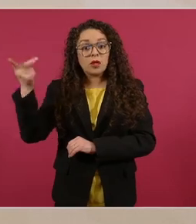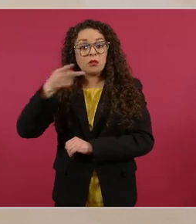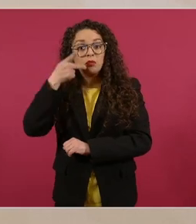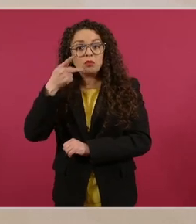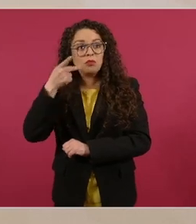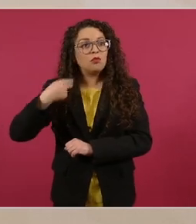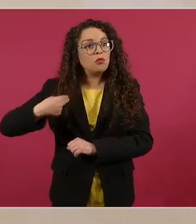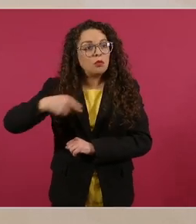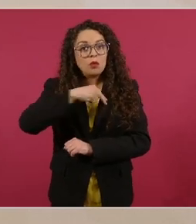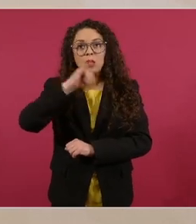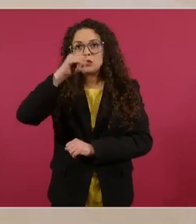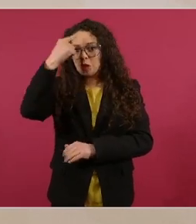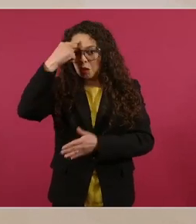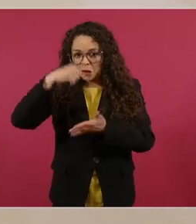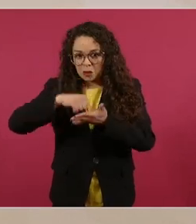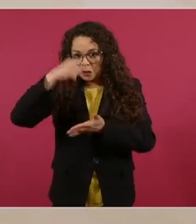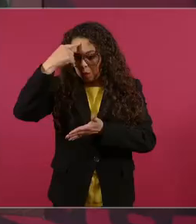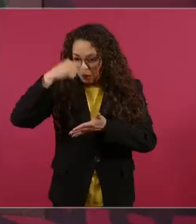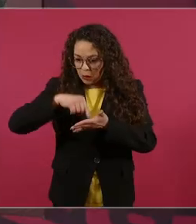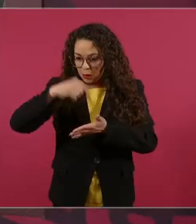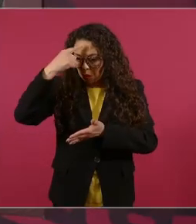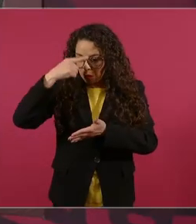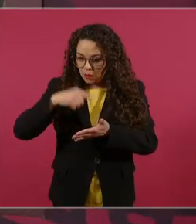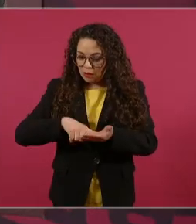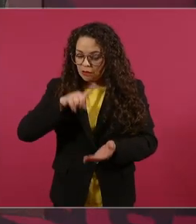era la mordida de los de tránsito.